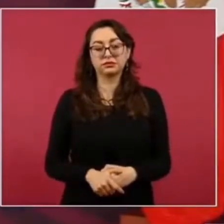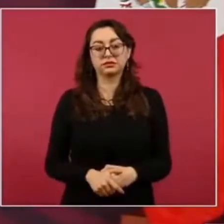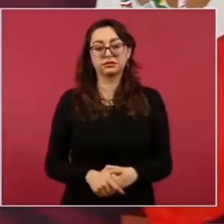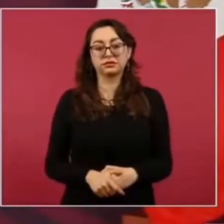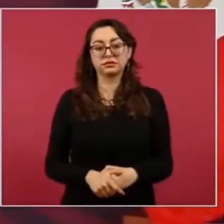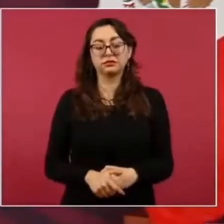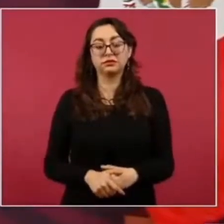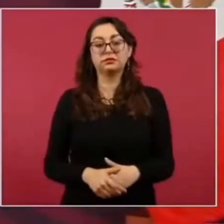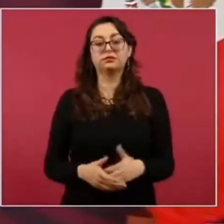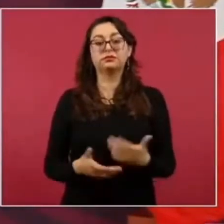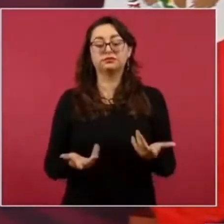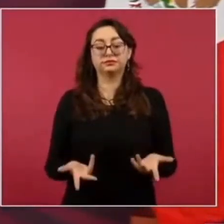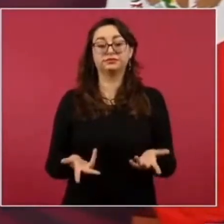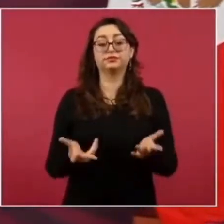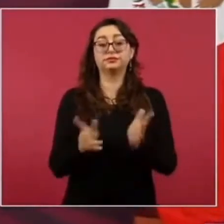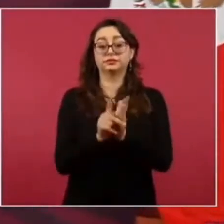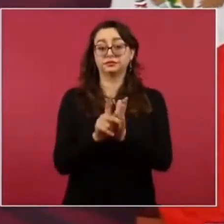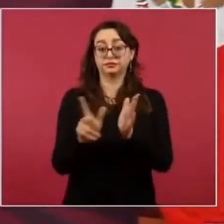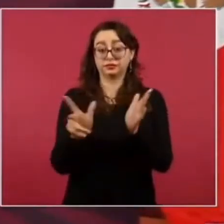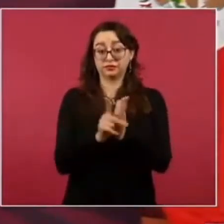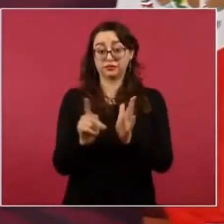el periódico Reforma